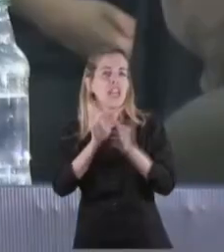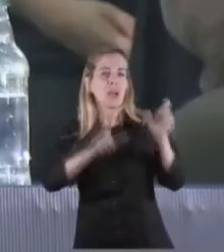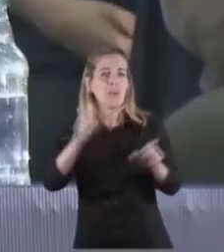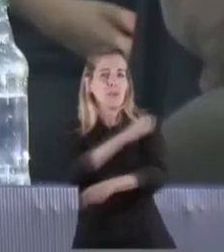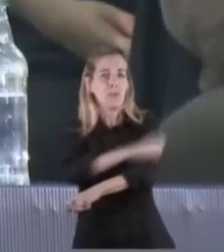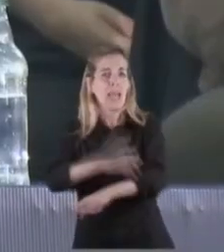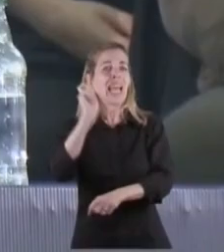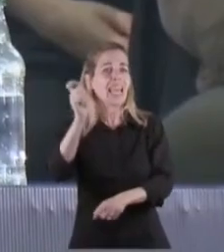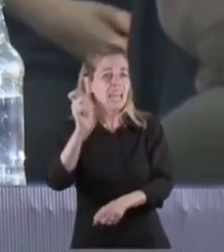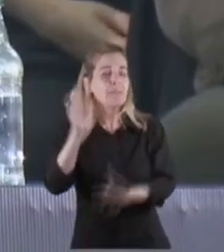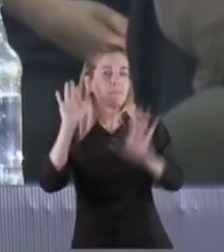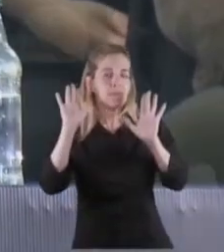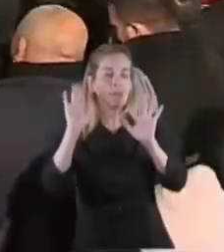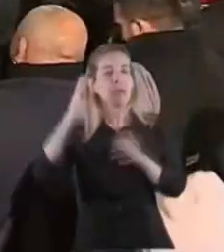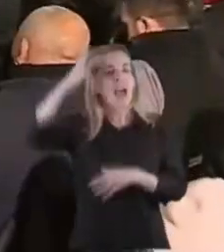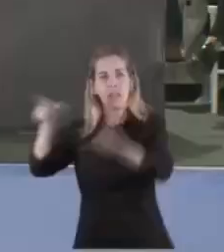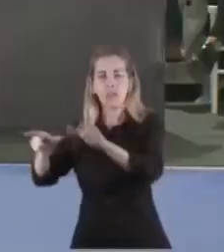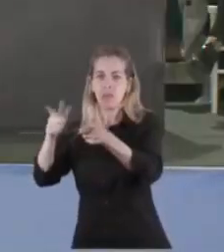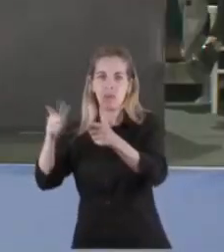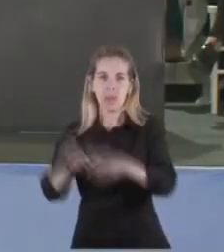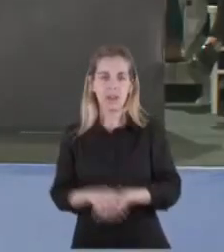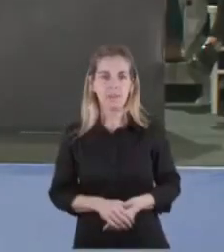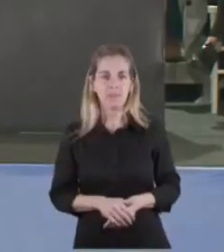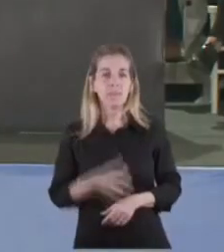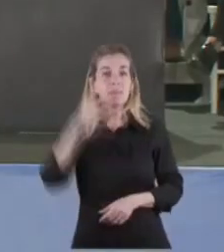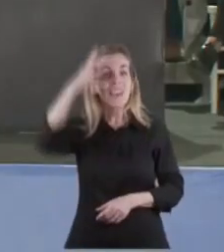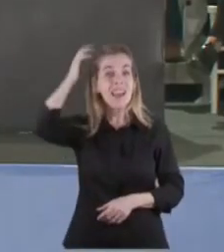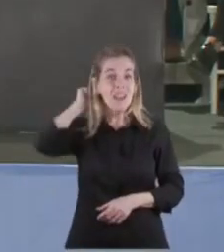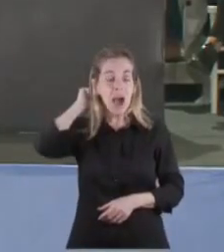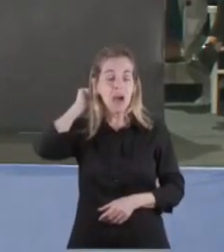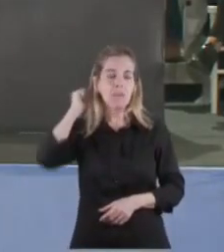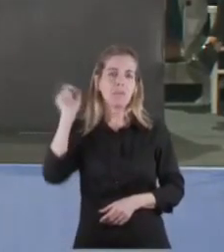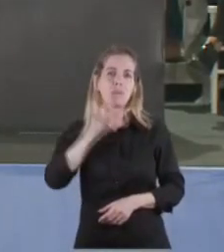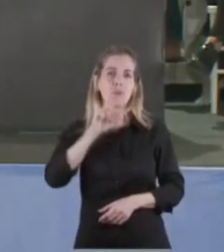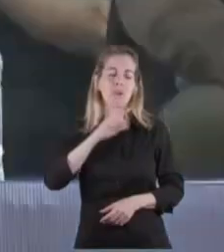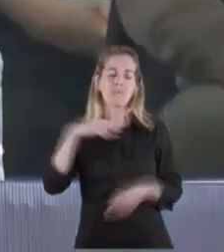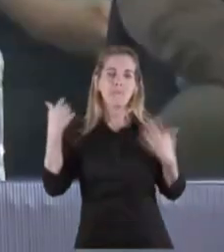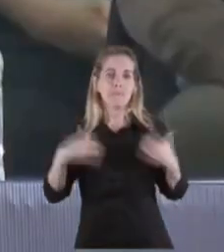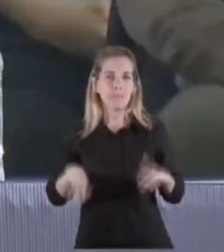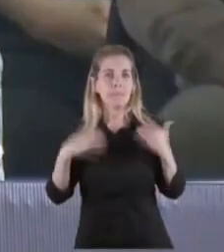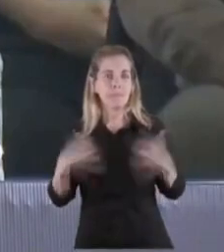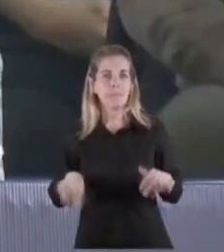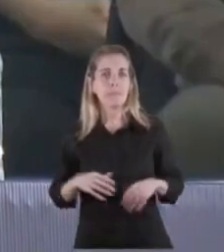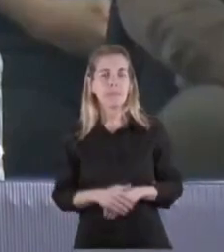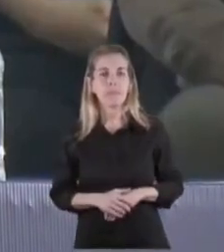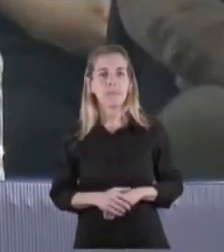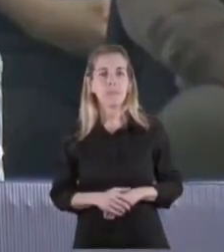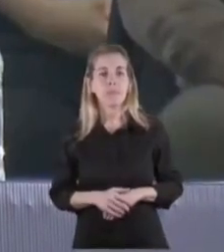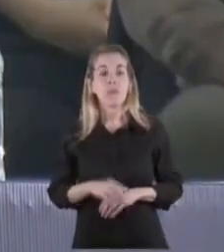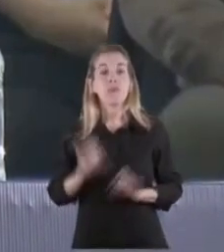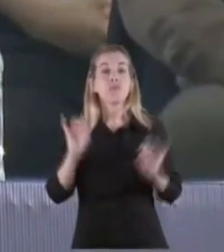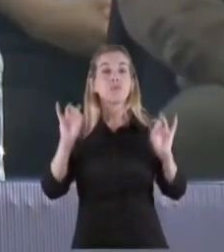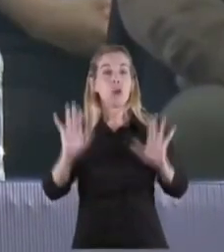se llamó Eva Perón. Eva fue una mujer inmensa, tan inmensa, que solo